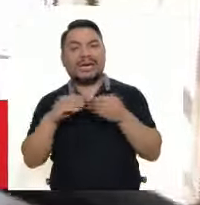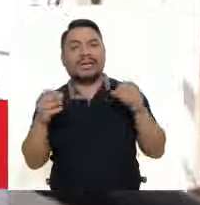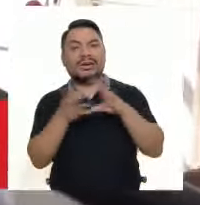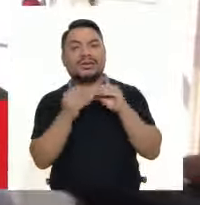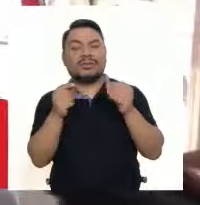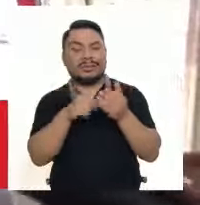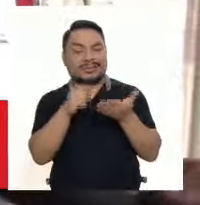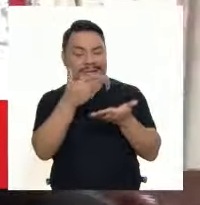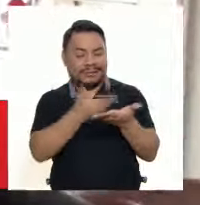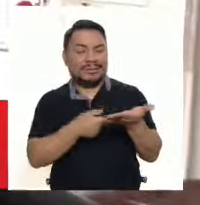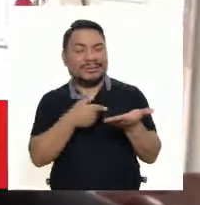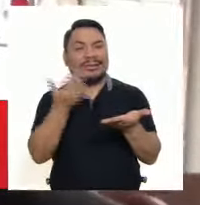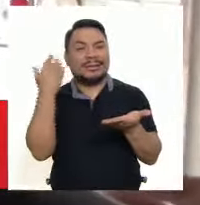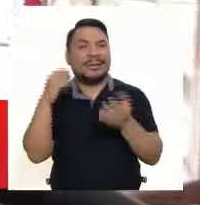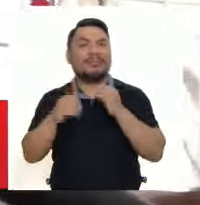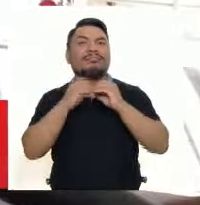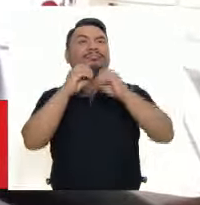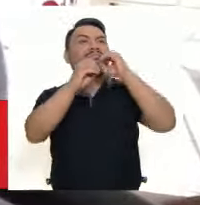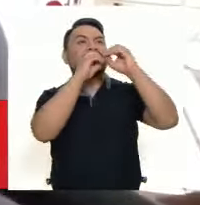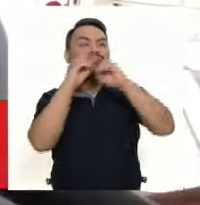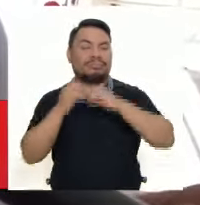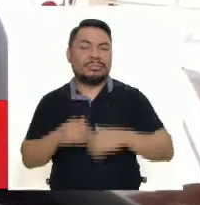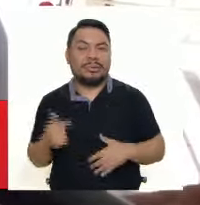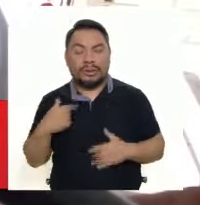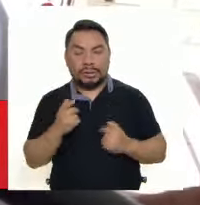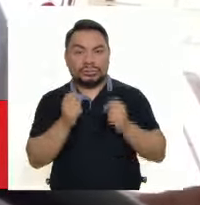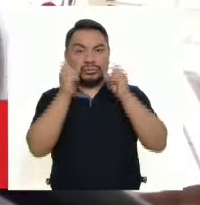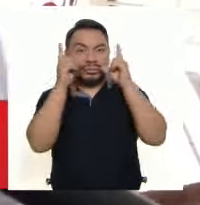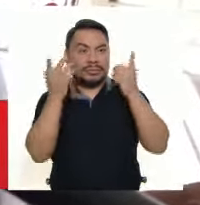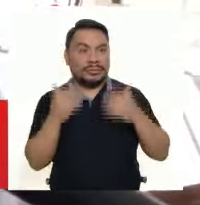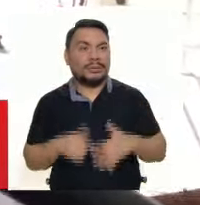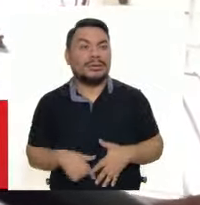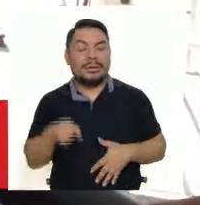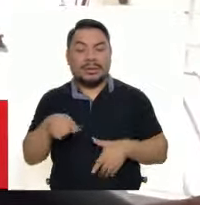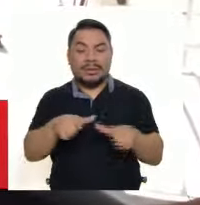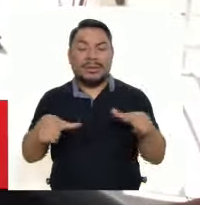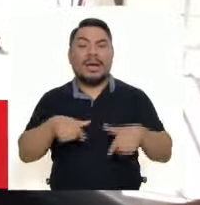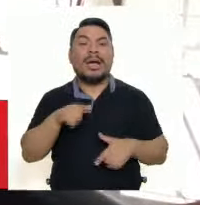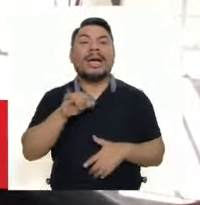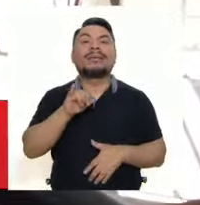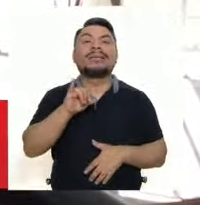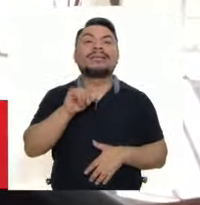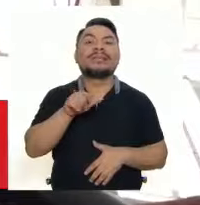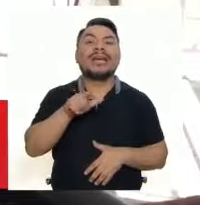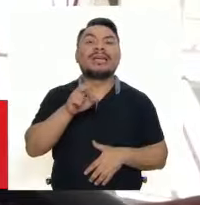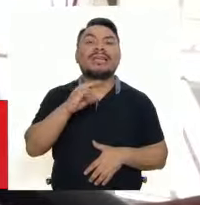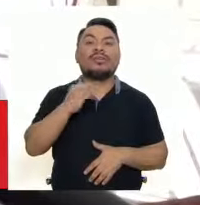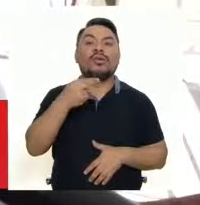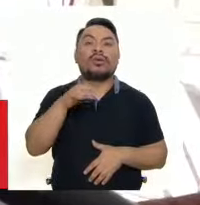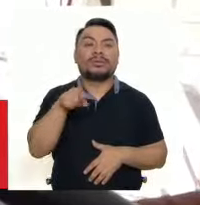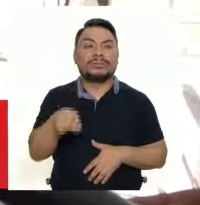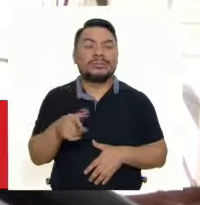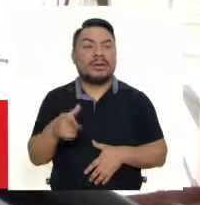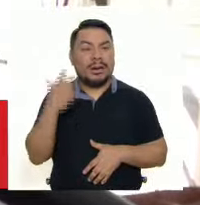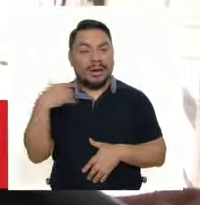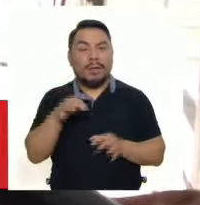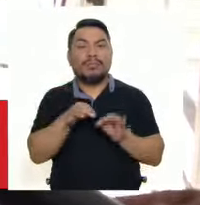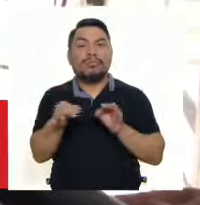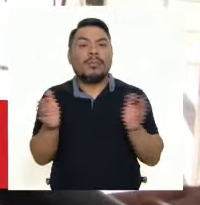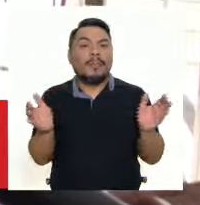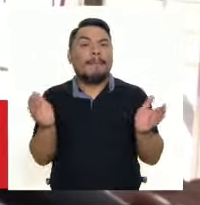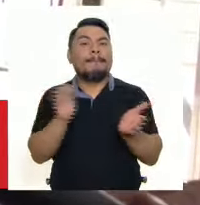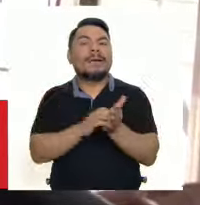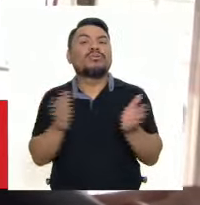de lo que iba a ser la obra y con gran sorpresa me enteré que la Yarinacocha es el distrito más pequeñito de Coronel Portillo